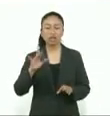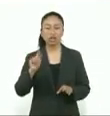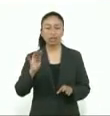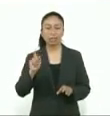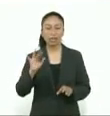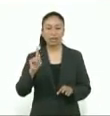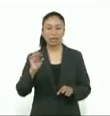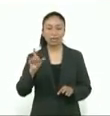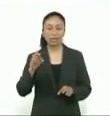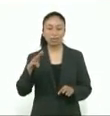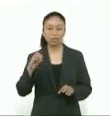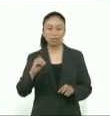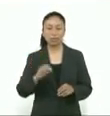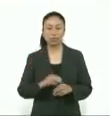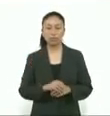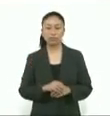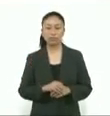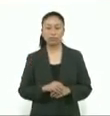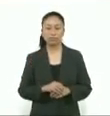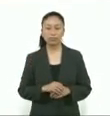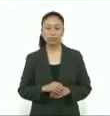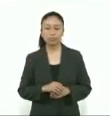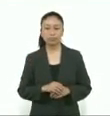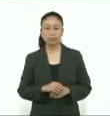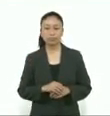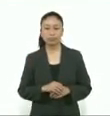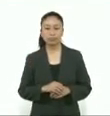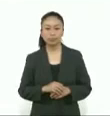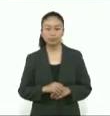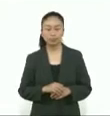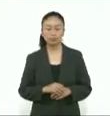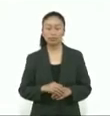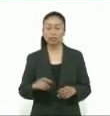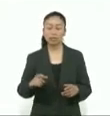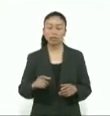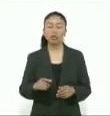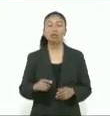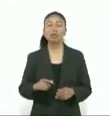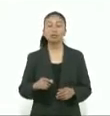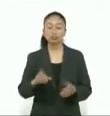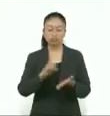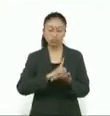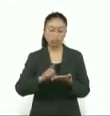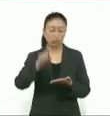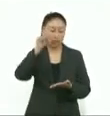las mujeres se conjugan con la economía moral.